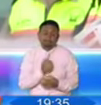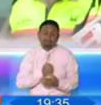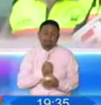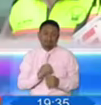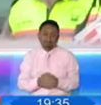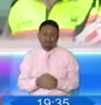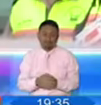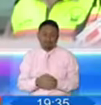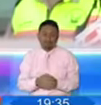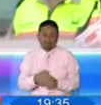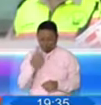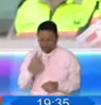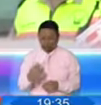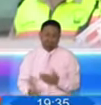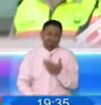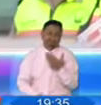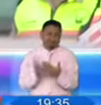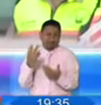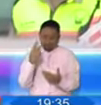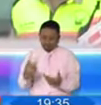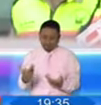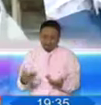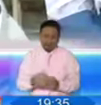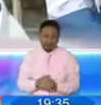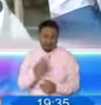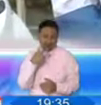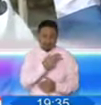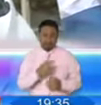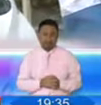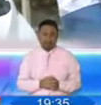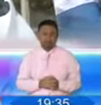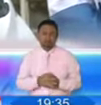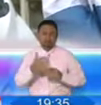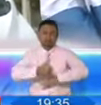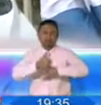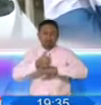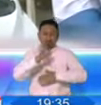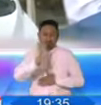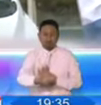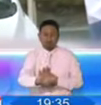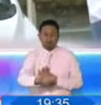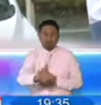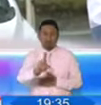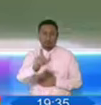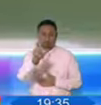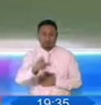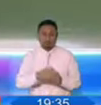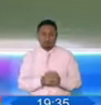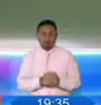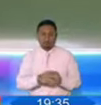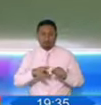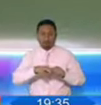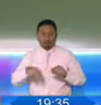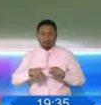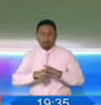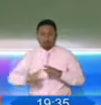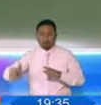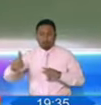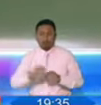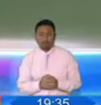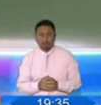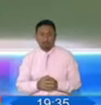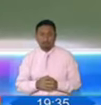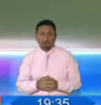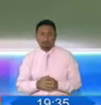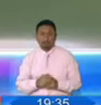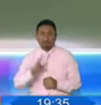pero era muy notoria la alteración que esta placa tenía. Cuando la autoridad les marcó el alto, uno de ellos se habría dado la fuga y por detenerlo,